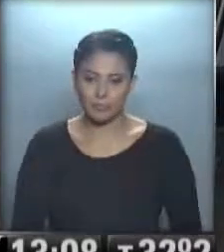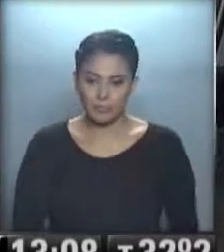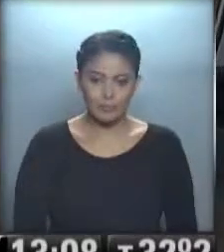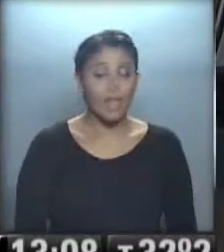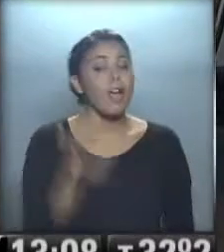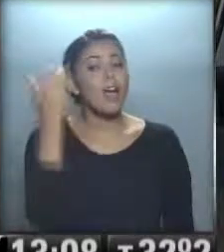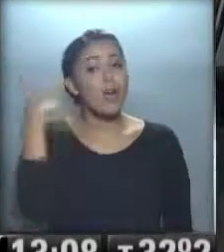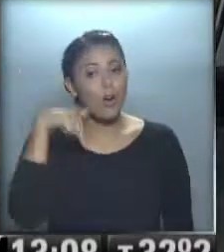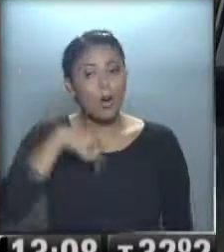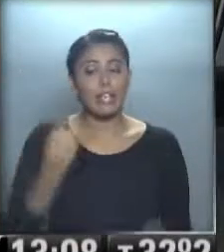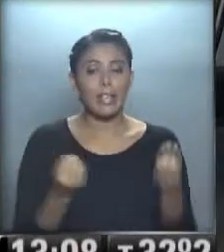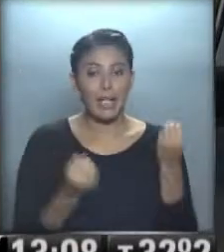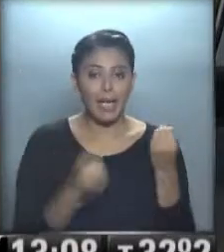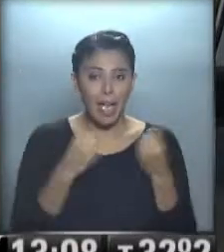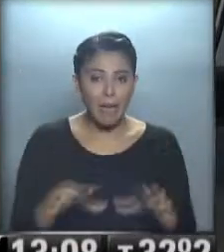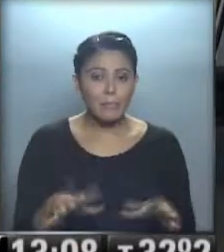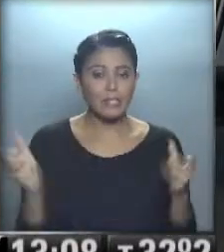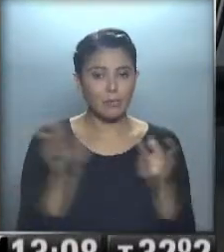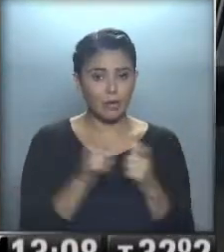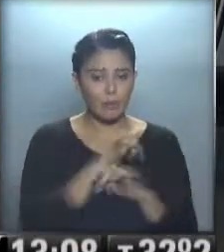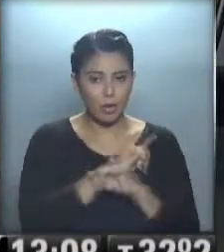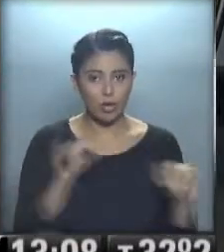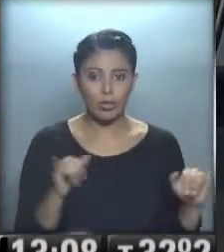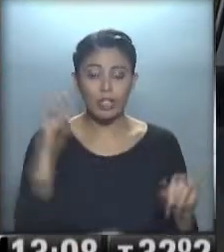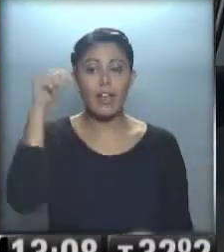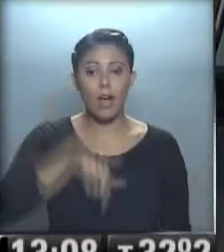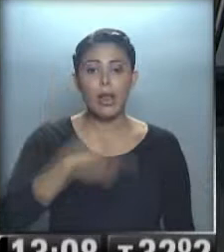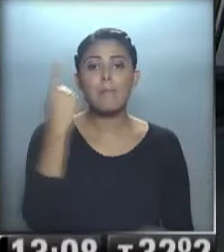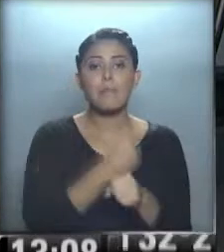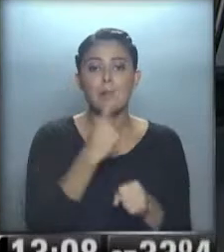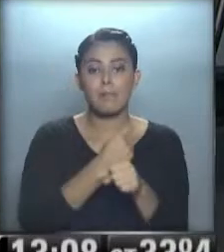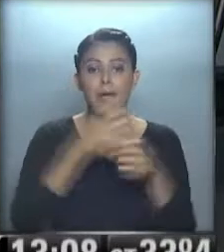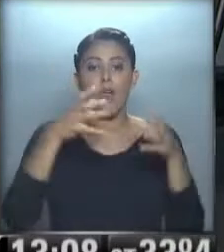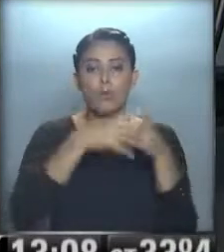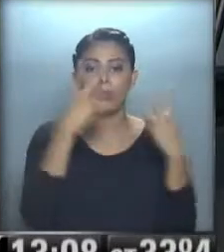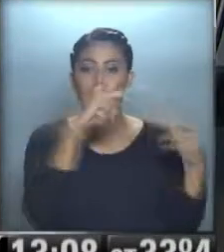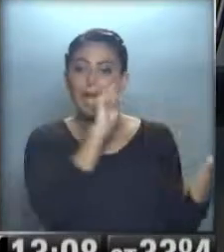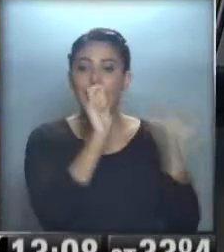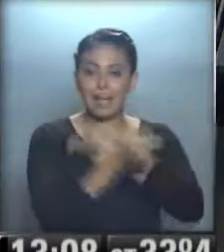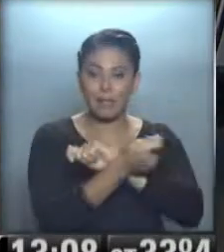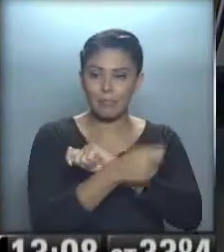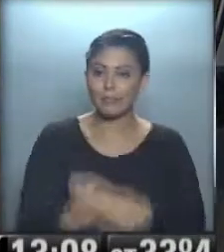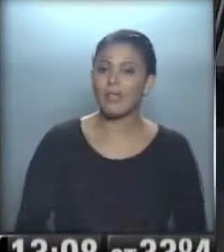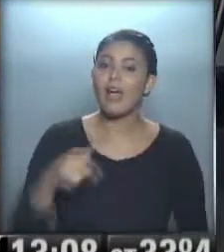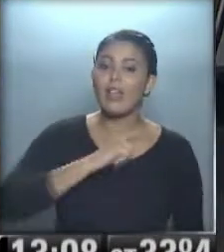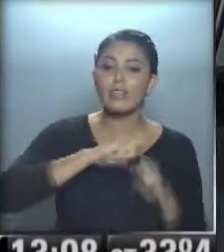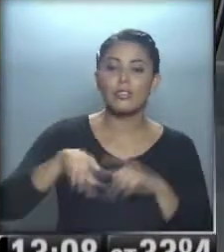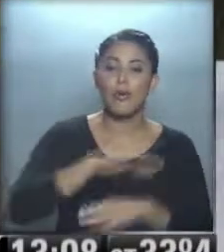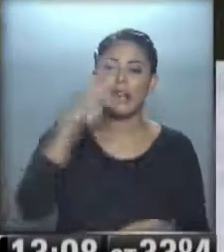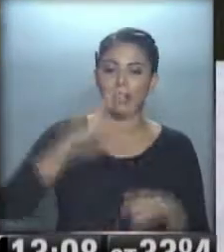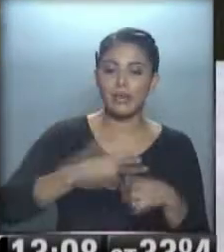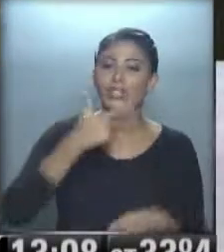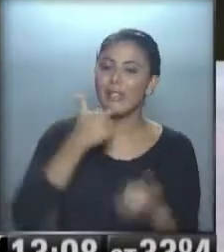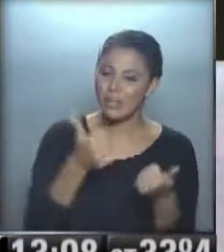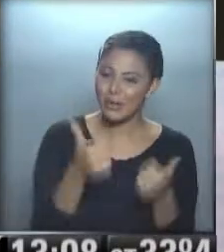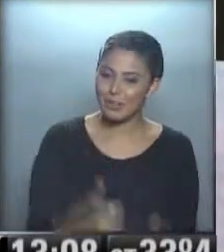Bien, se los contábamos al comienzo de esta edición, estamos transitando el primer recambio turístico de esta temporada. Así es, nos vamos a Retiro. Silvia, ¿cómo